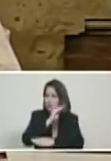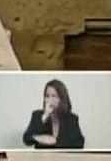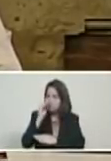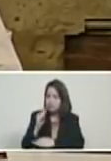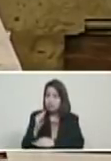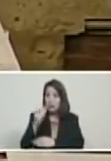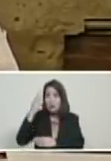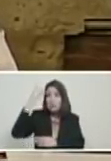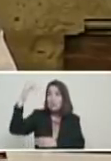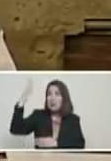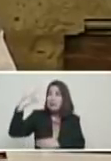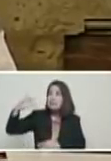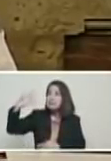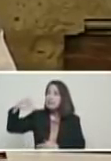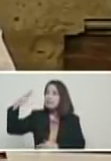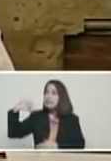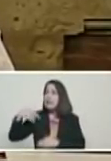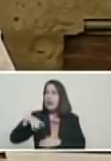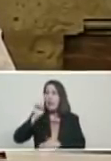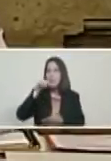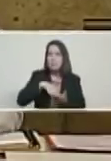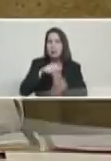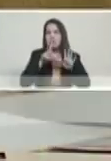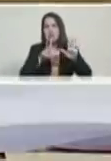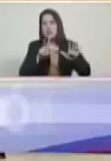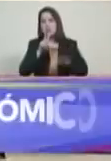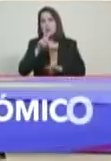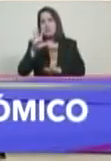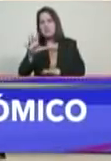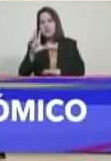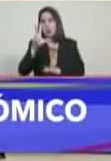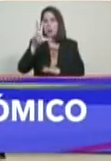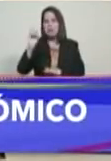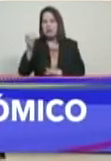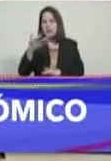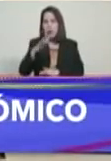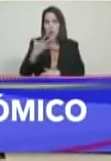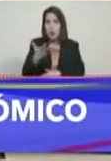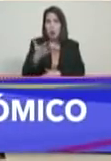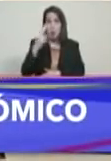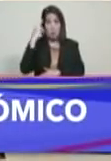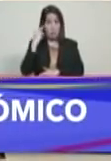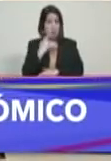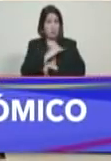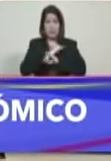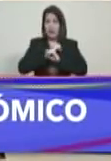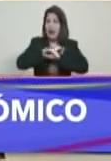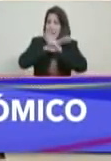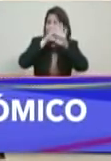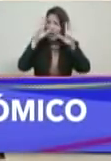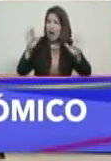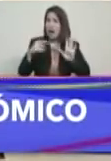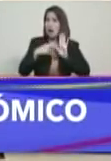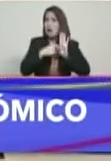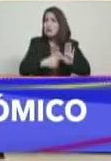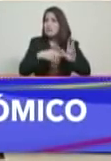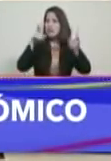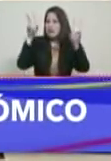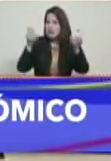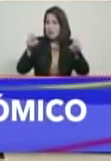Imagínense ustedes por allá, 1820, 25, 30. Ya Bolívar estaba claro el tema cuando todavía en el